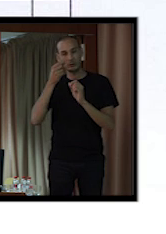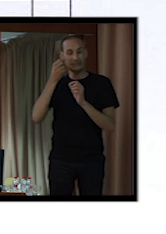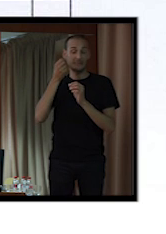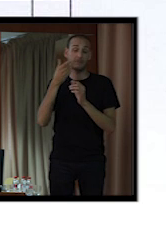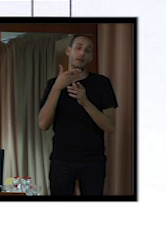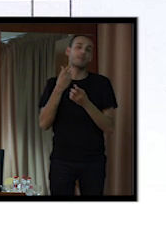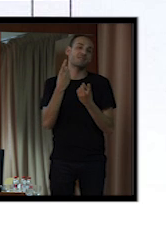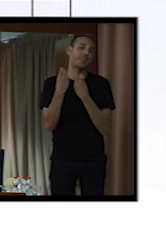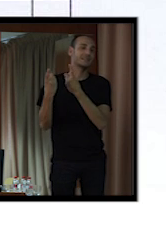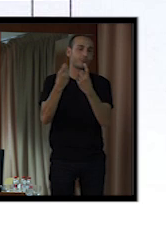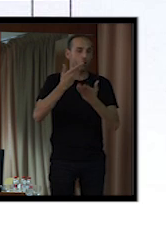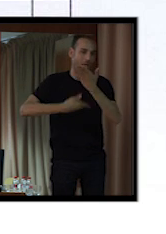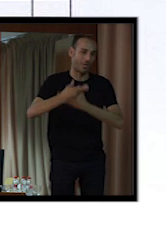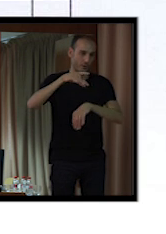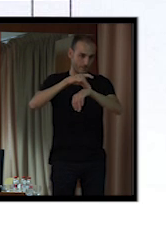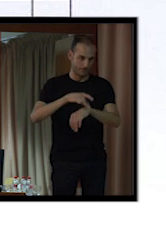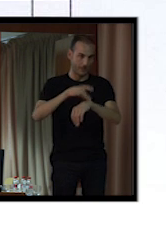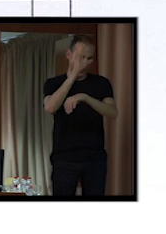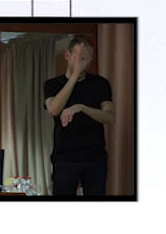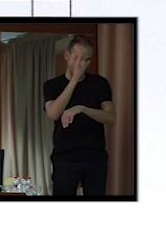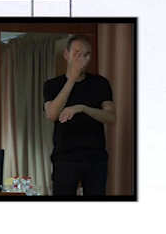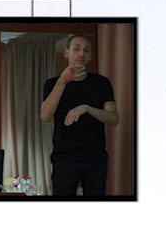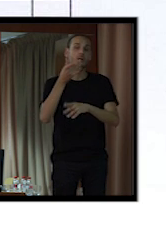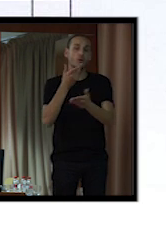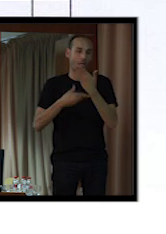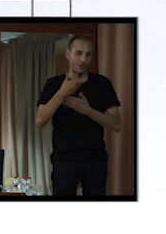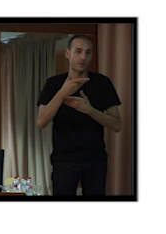muy bien porque nos da una idea de cómo vive el paciente el sueño.